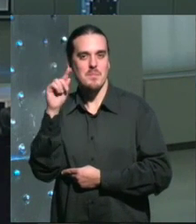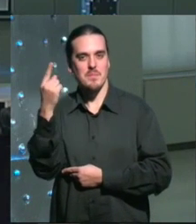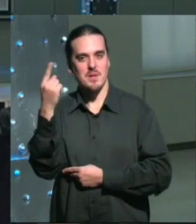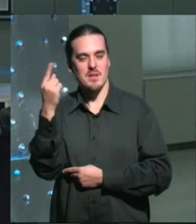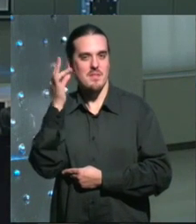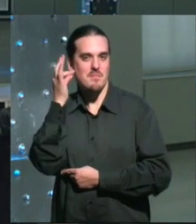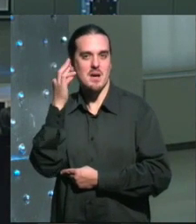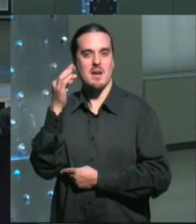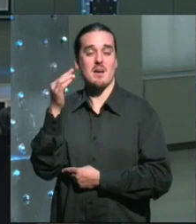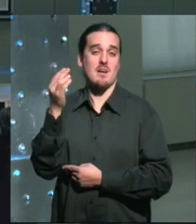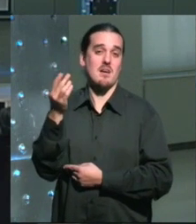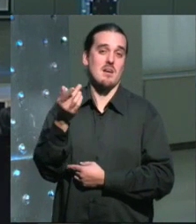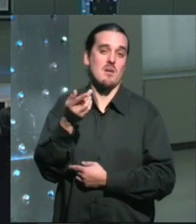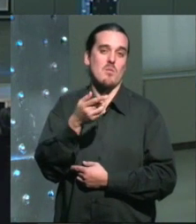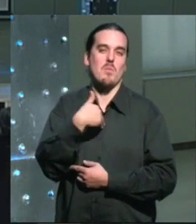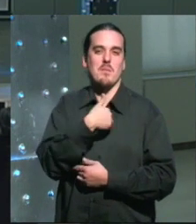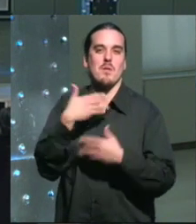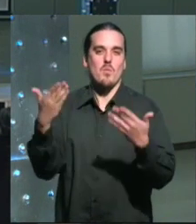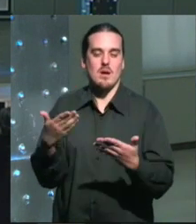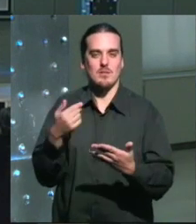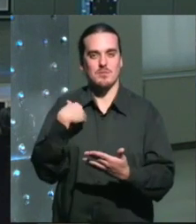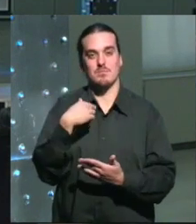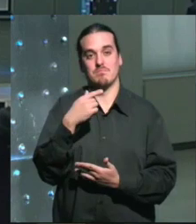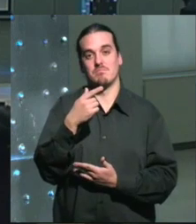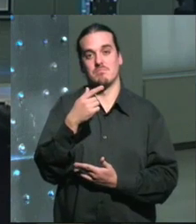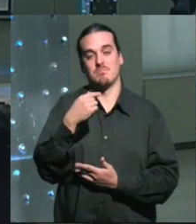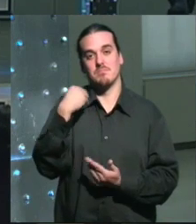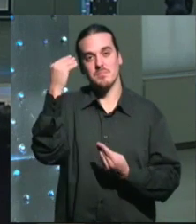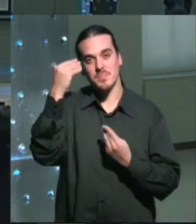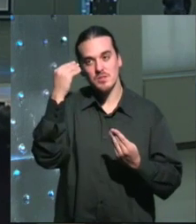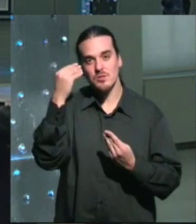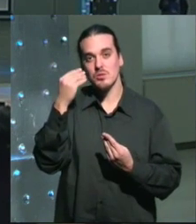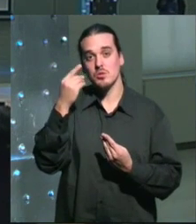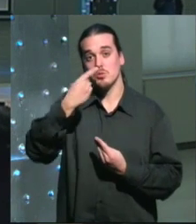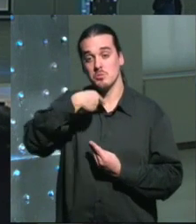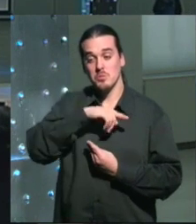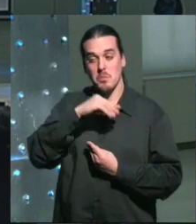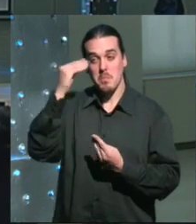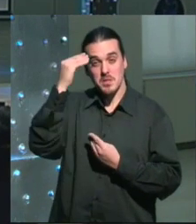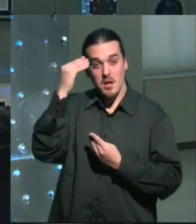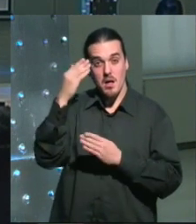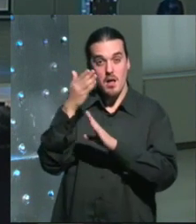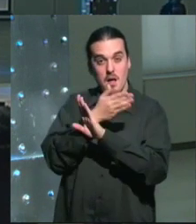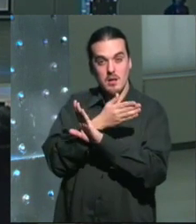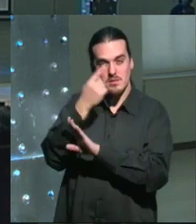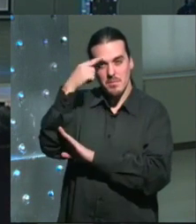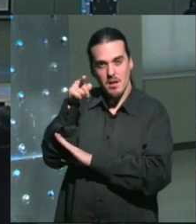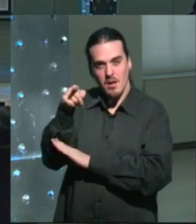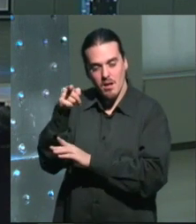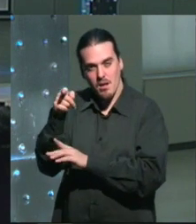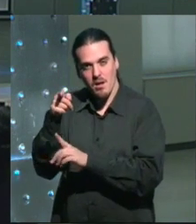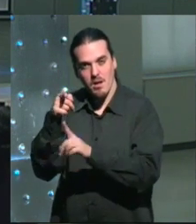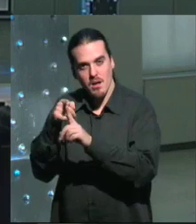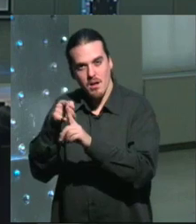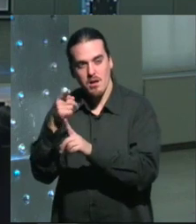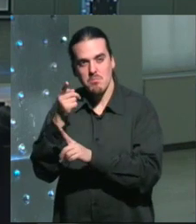un tema, tuvo mucho más que ver con el hecho de que no contábamos con ella. Eso es algo que poca gente sabe, pero